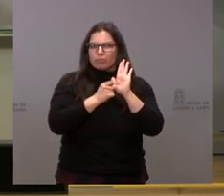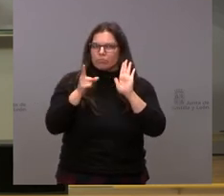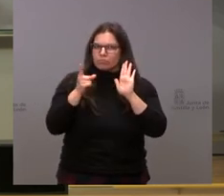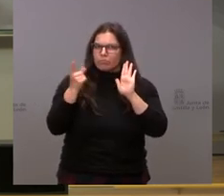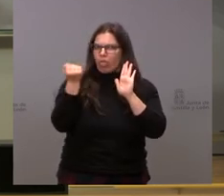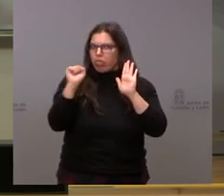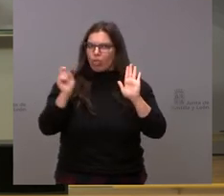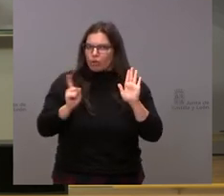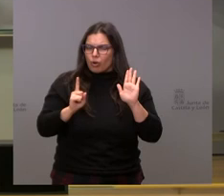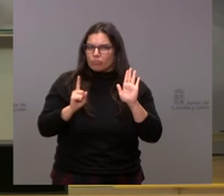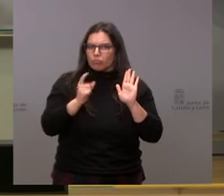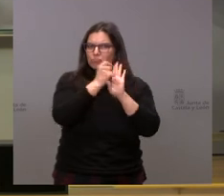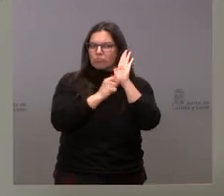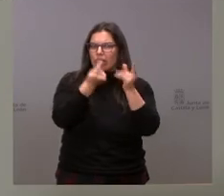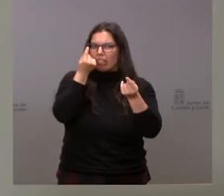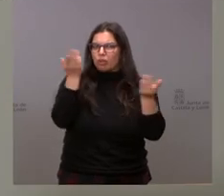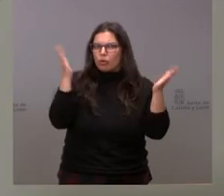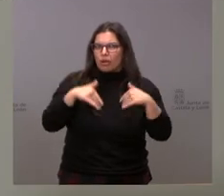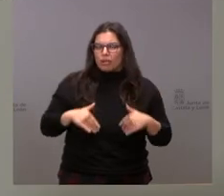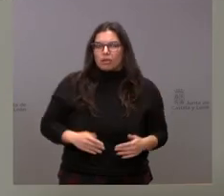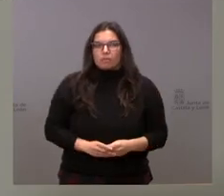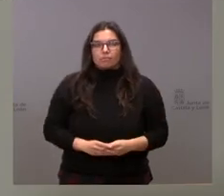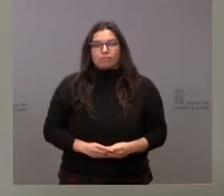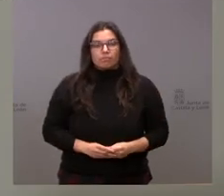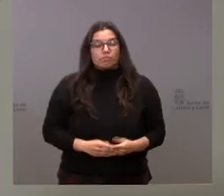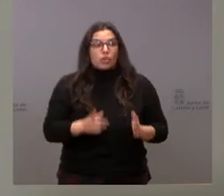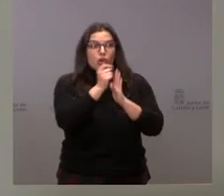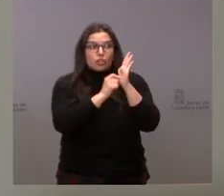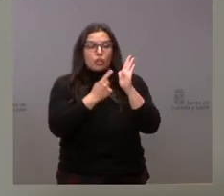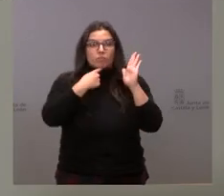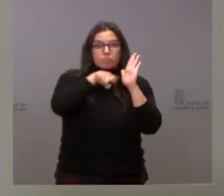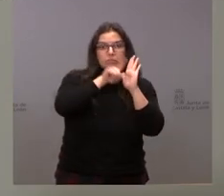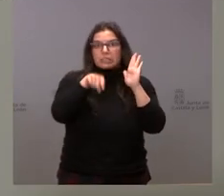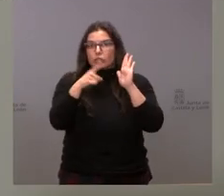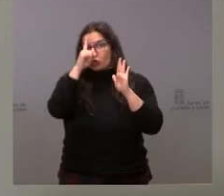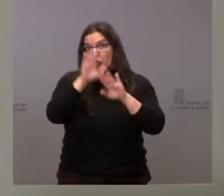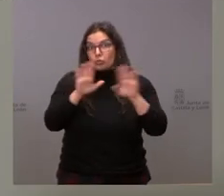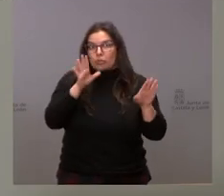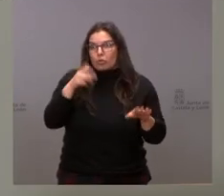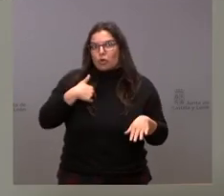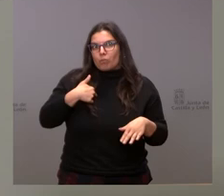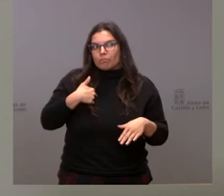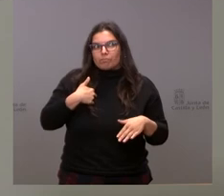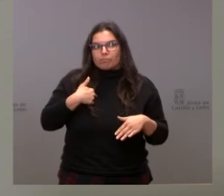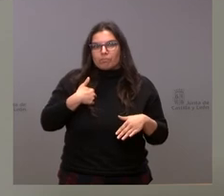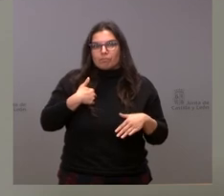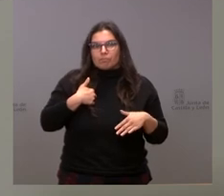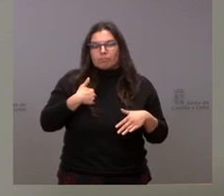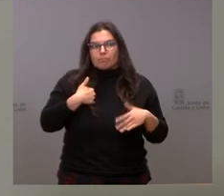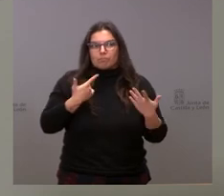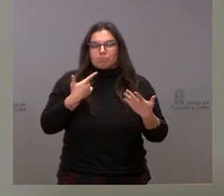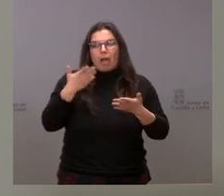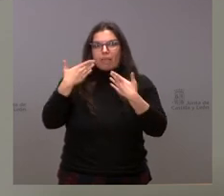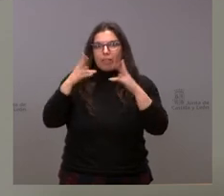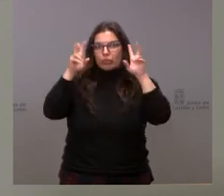pliego de condiciones entonces no sé si está en el pliego de condiciones porque en este momento no lo he comentado hemos comentado